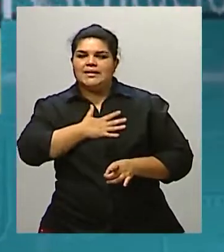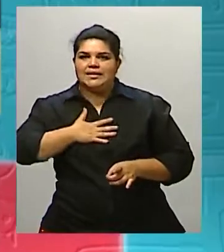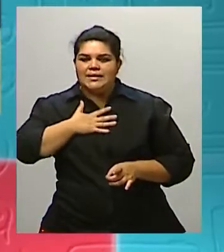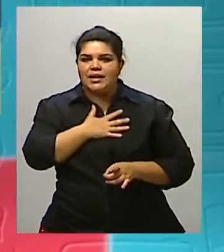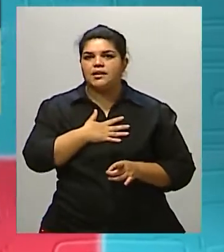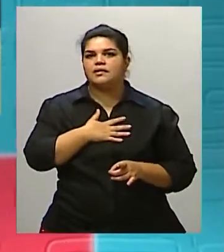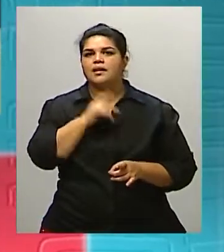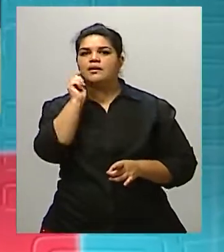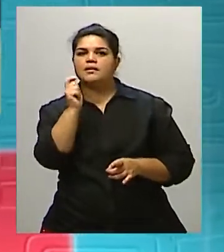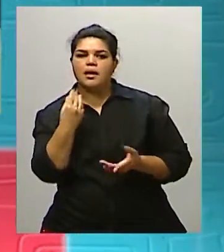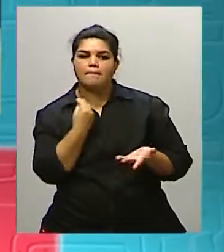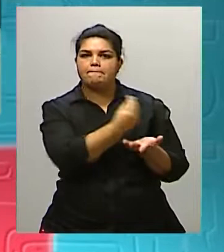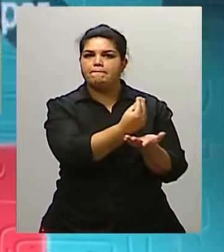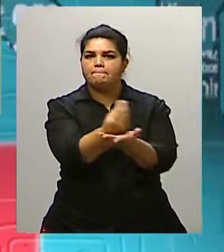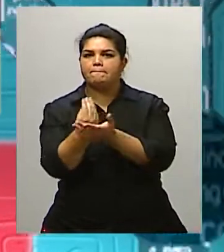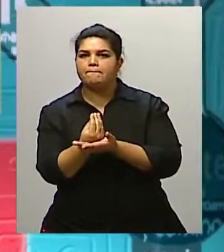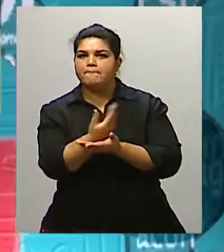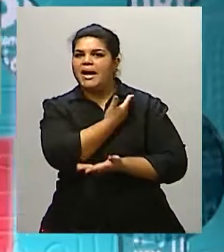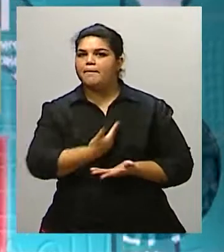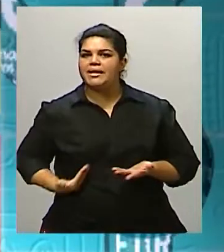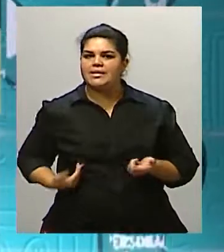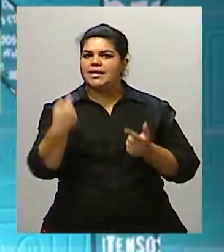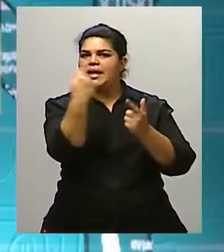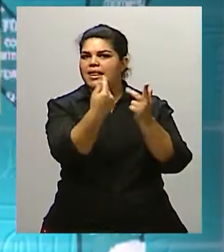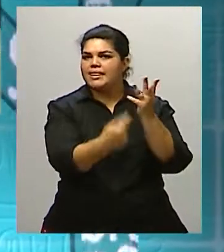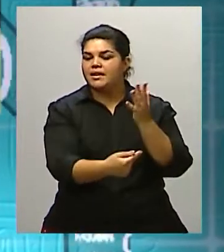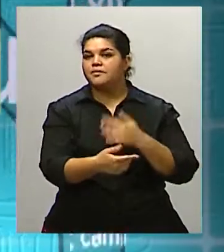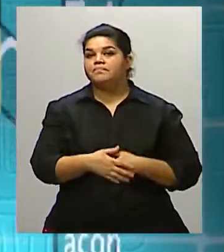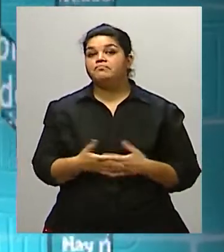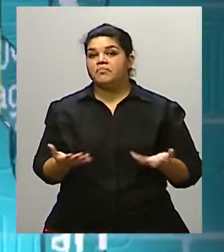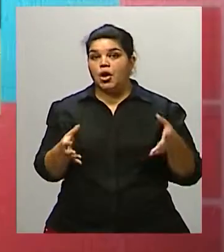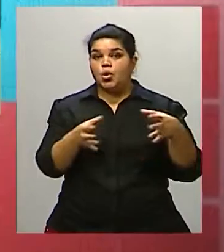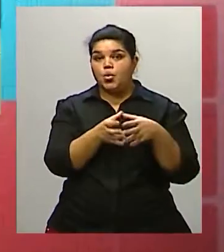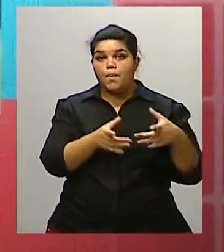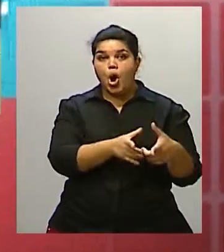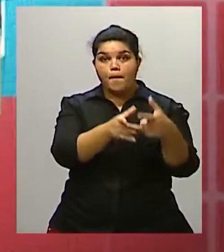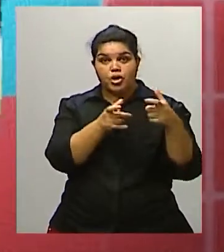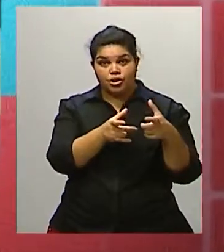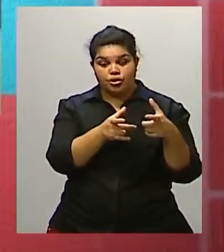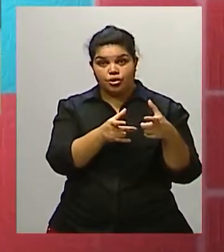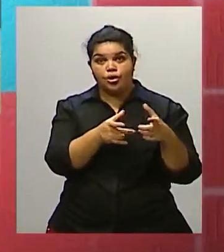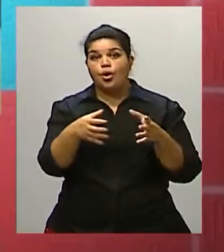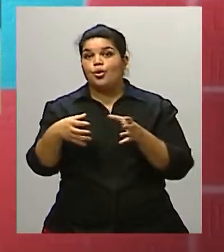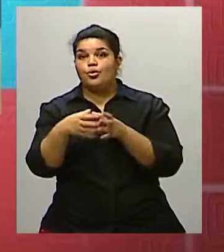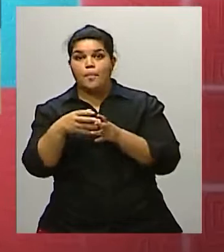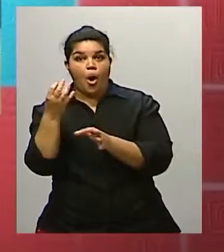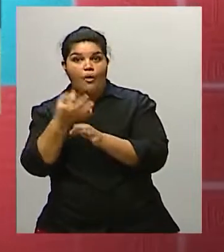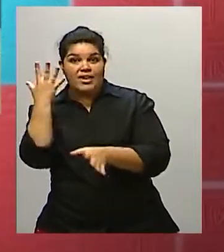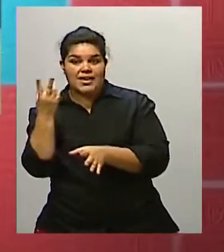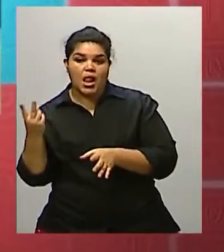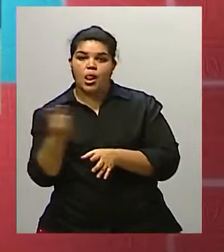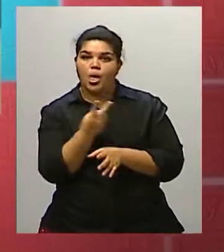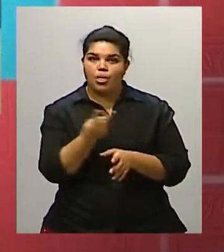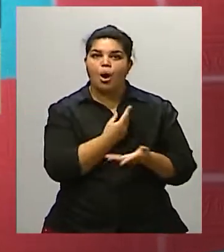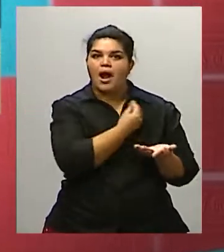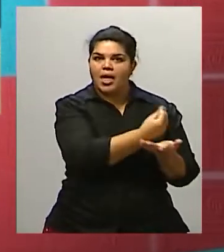de presidenciables, ¿no? Hay varios, tanto en la oposición como en el oficialismo.